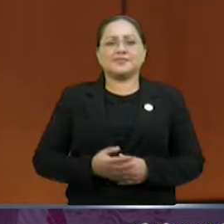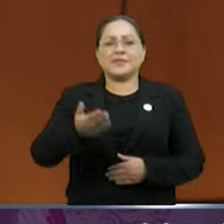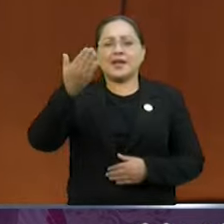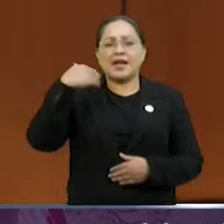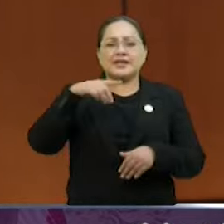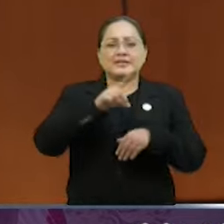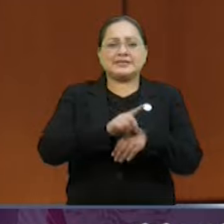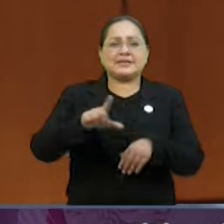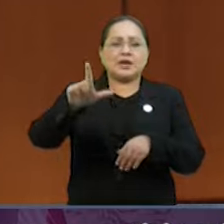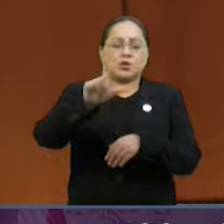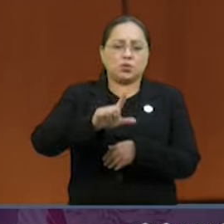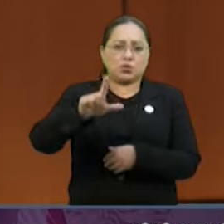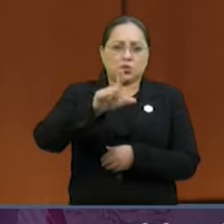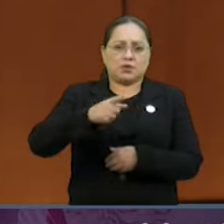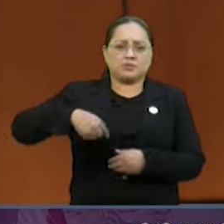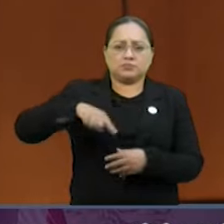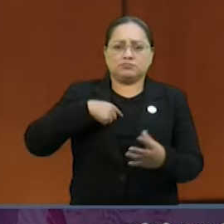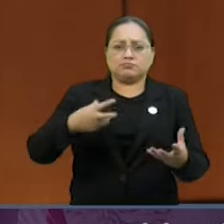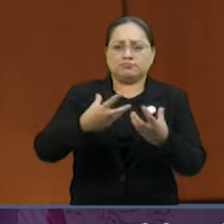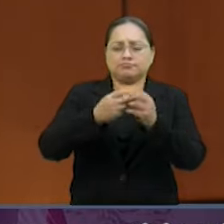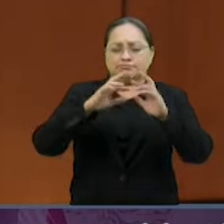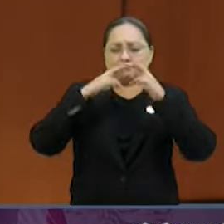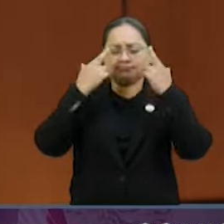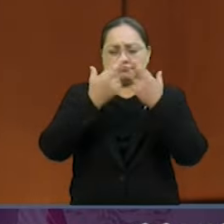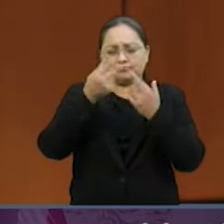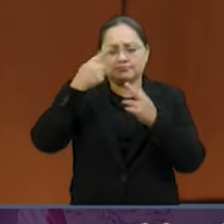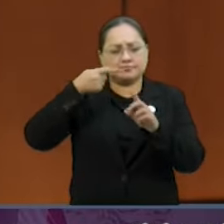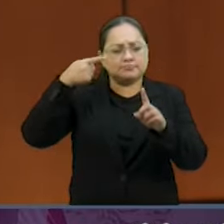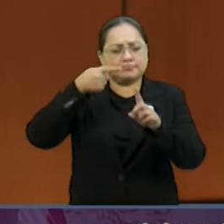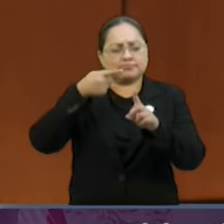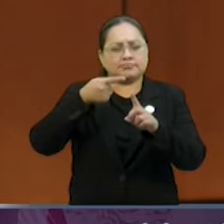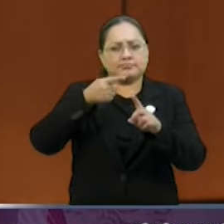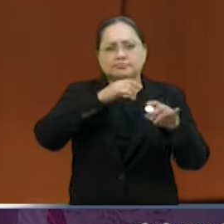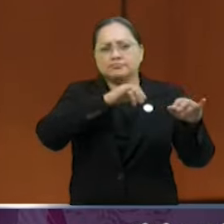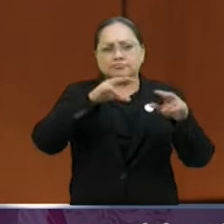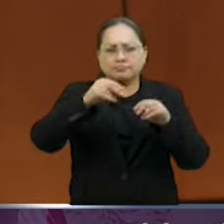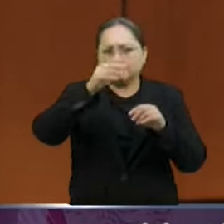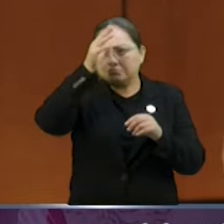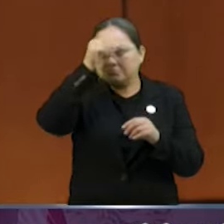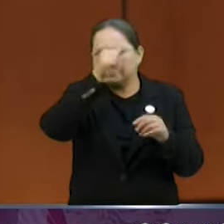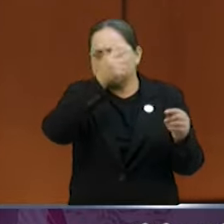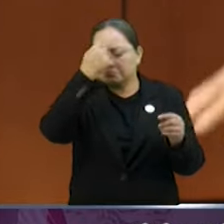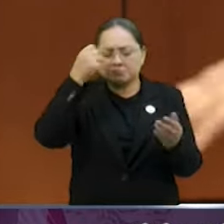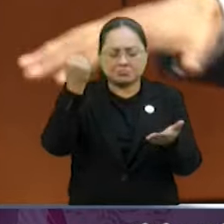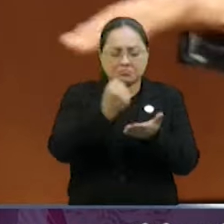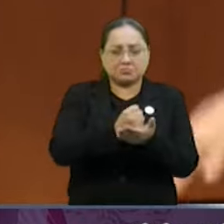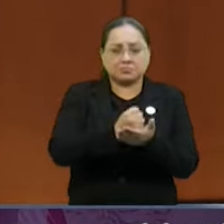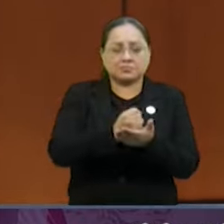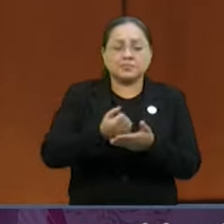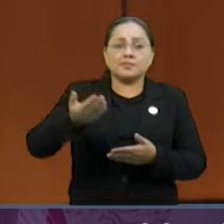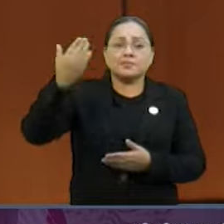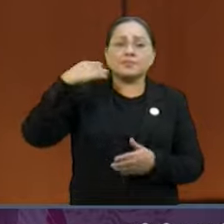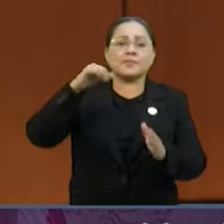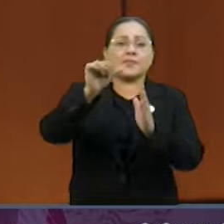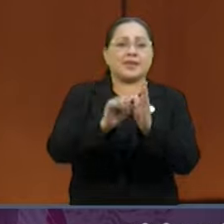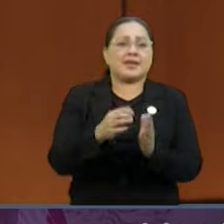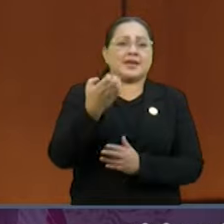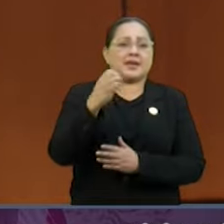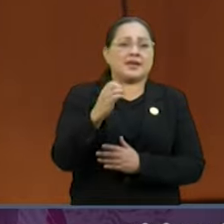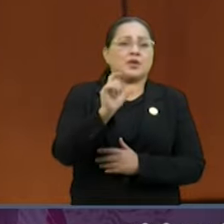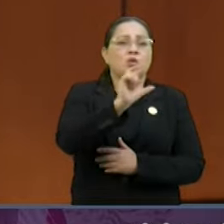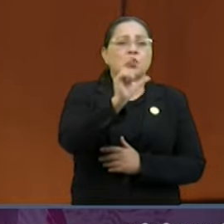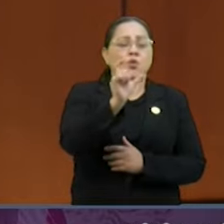los presentes, recordaba que en el pasado mes de enero, también en periodo de la